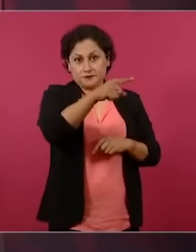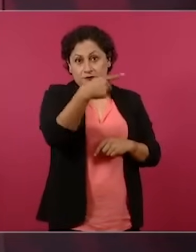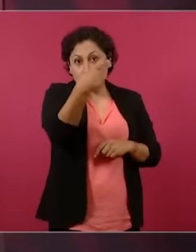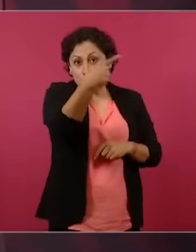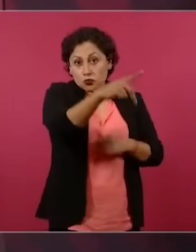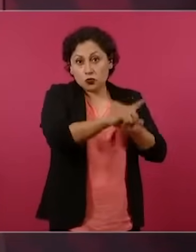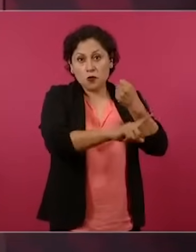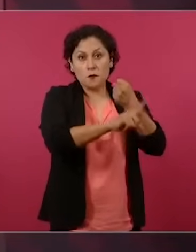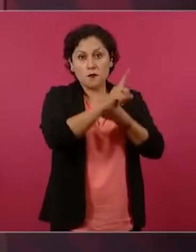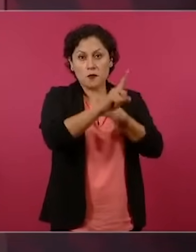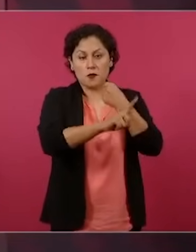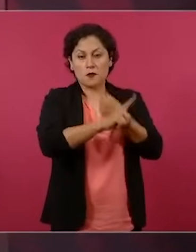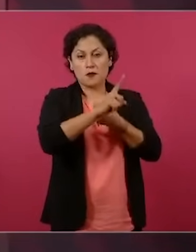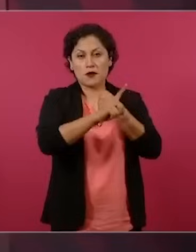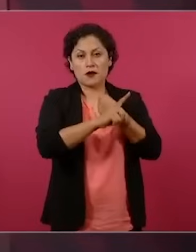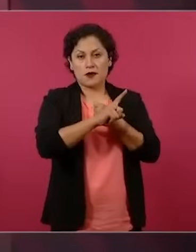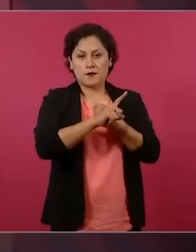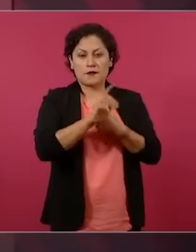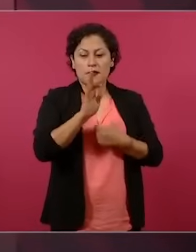era que